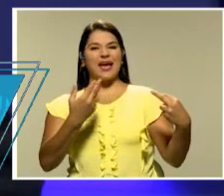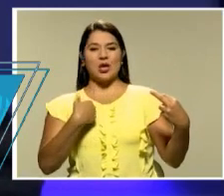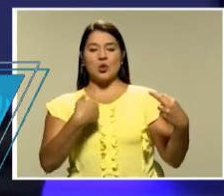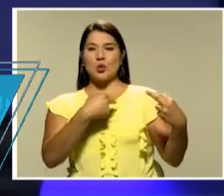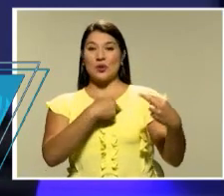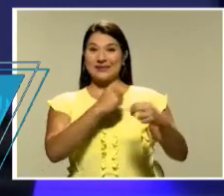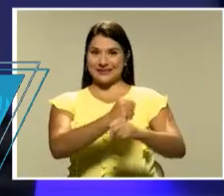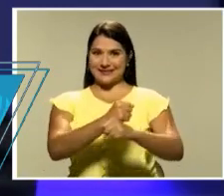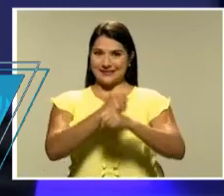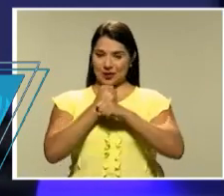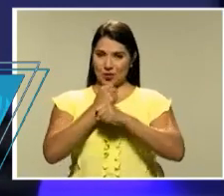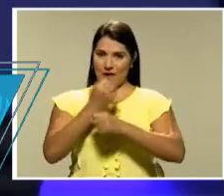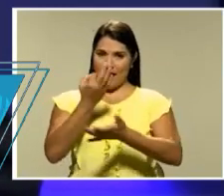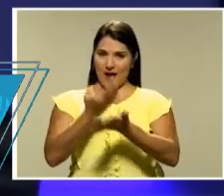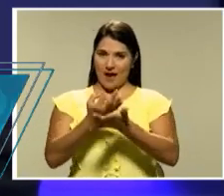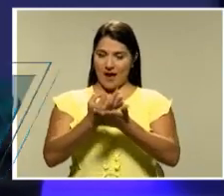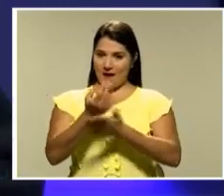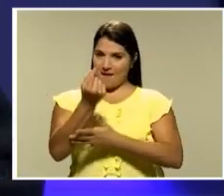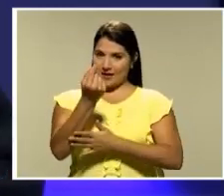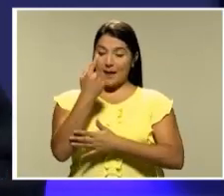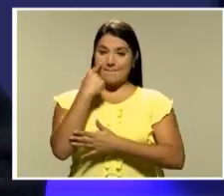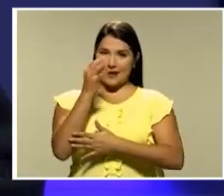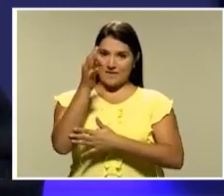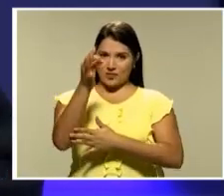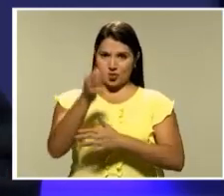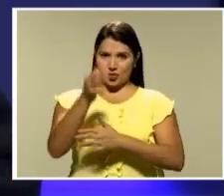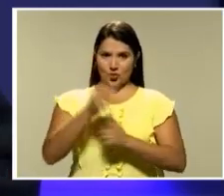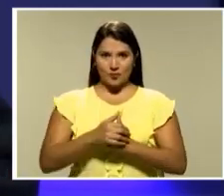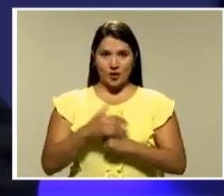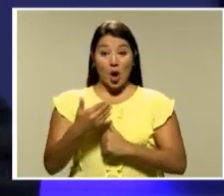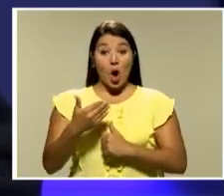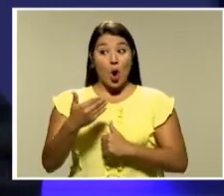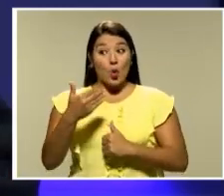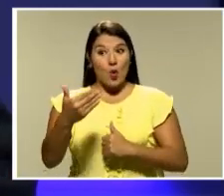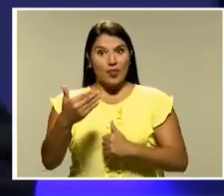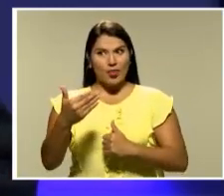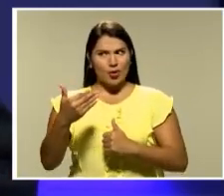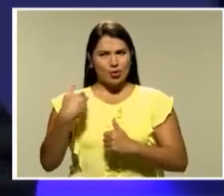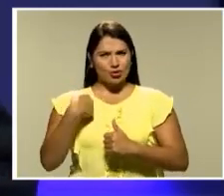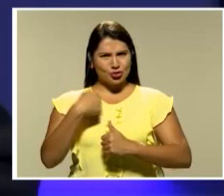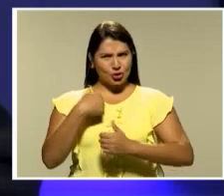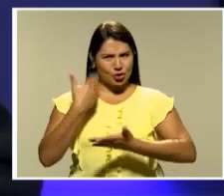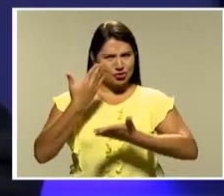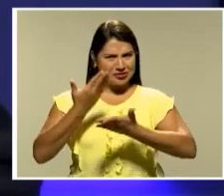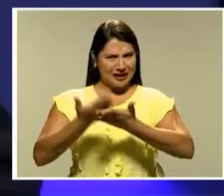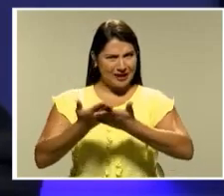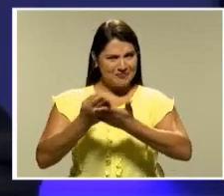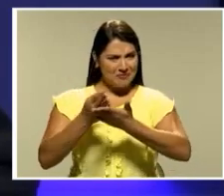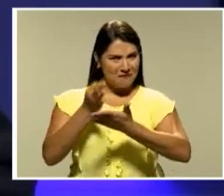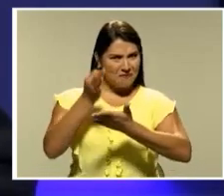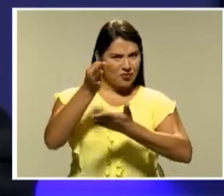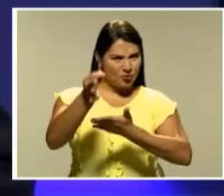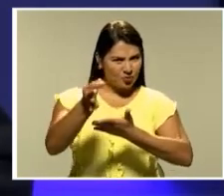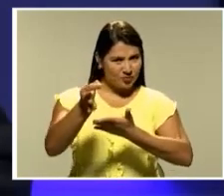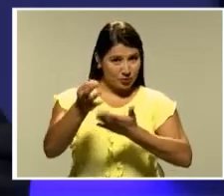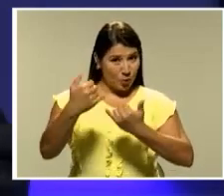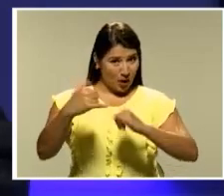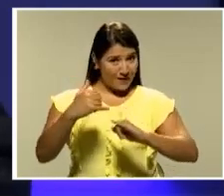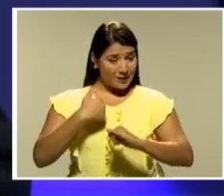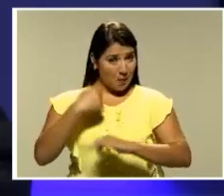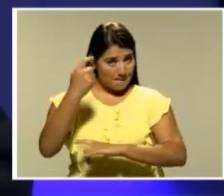seguridad financiera futura. Cuando el futuro nos alcance tendremos una pensión que nos garantice